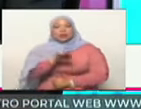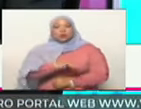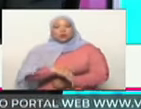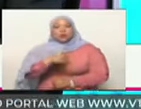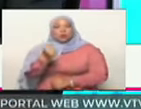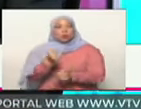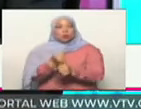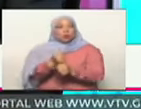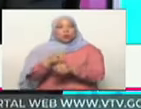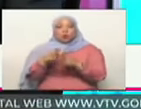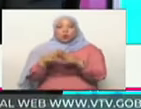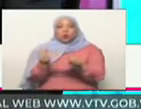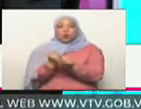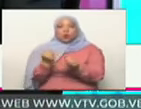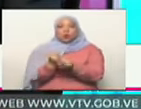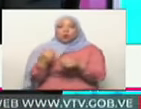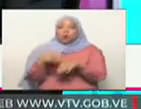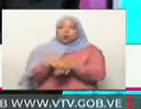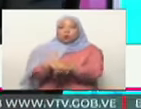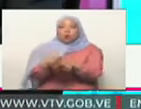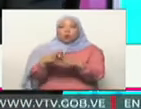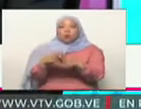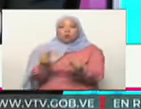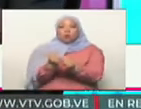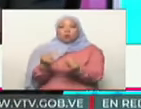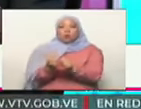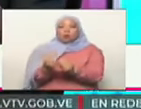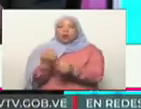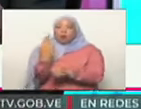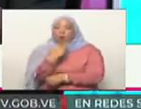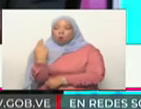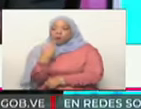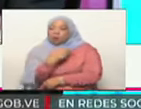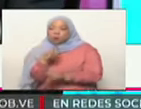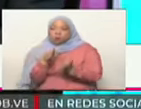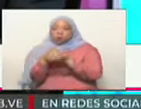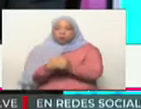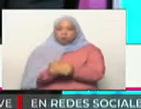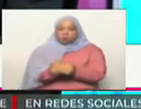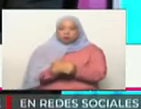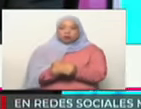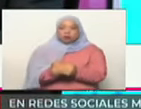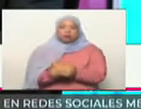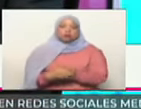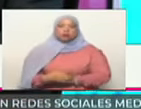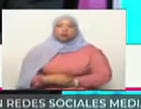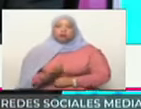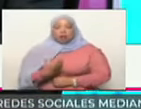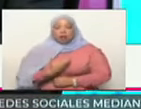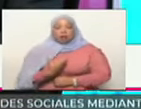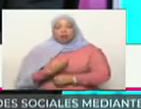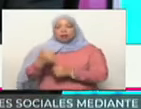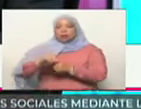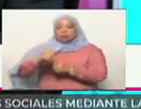era, todos son cómplices con todo. Todos se tapan con todo. Ellos tenían la alcaldía de